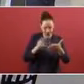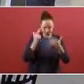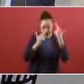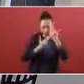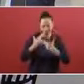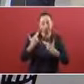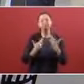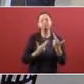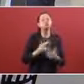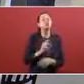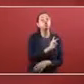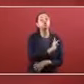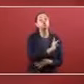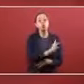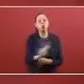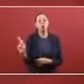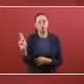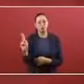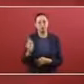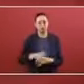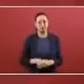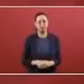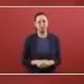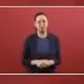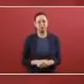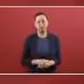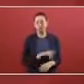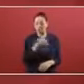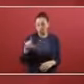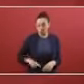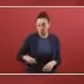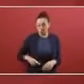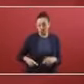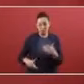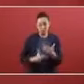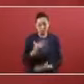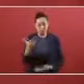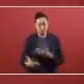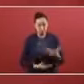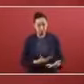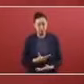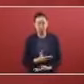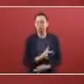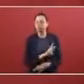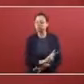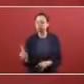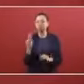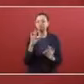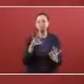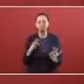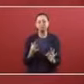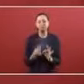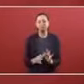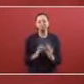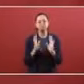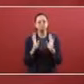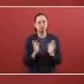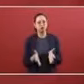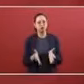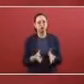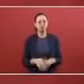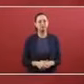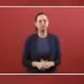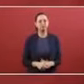Todos han cumplido con este compromiso. La